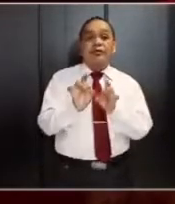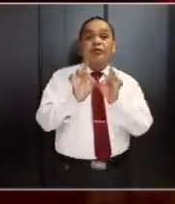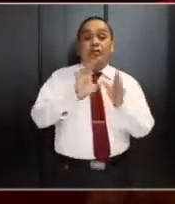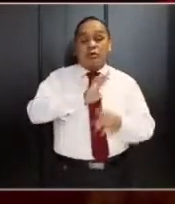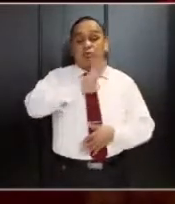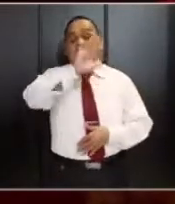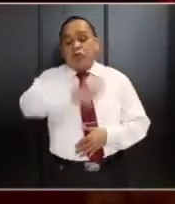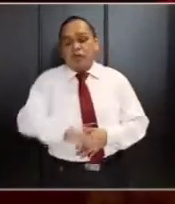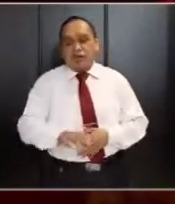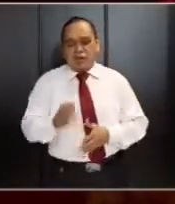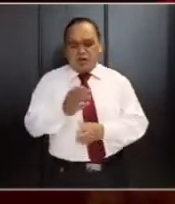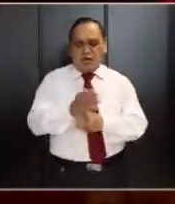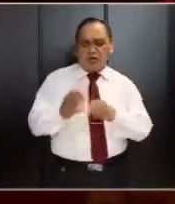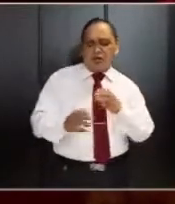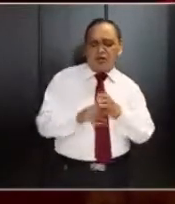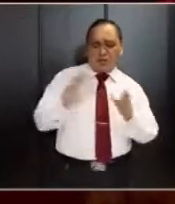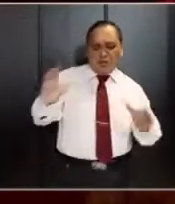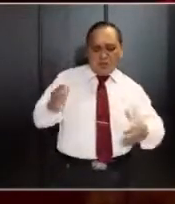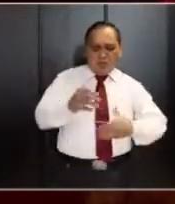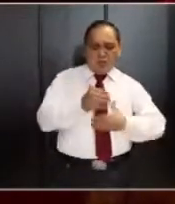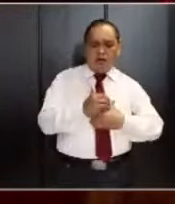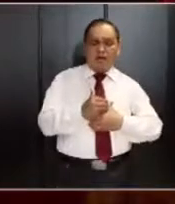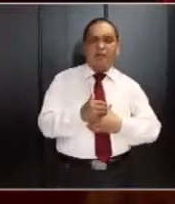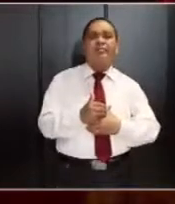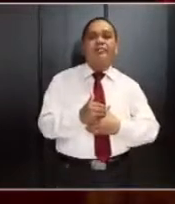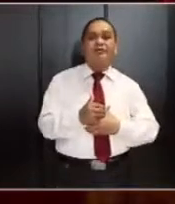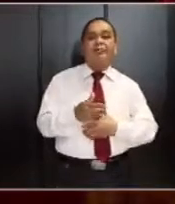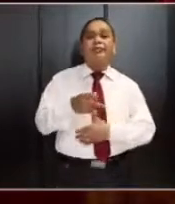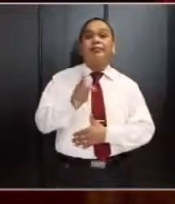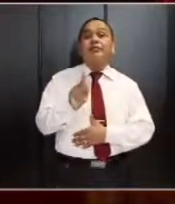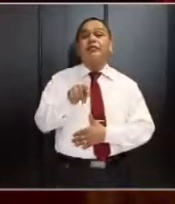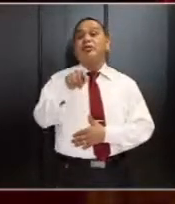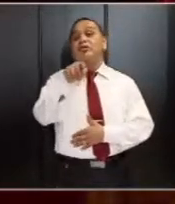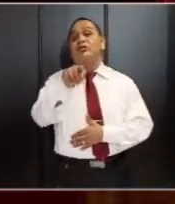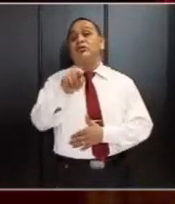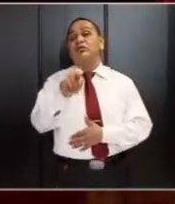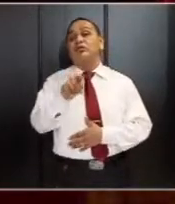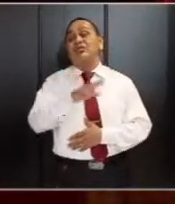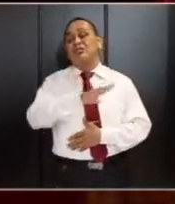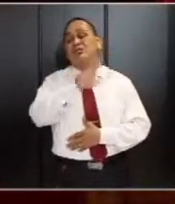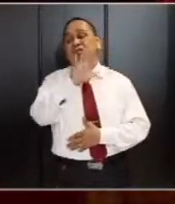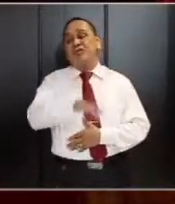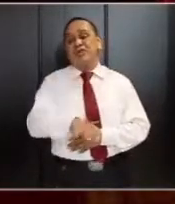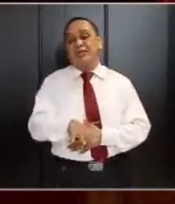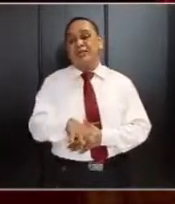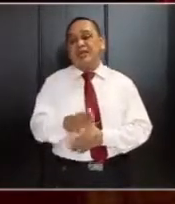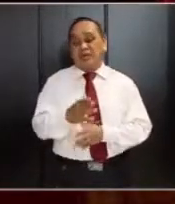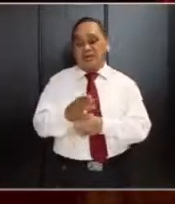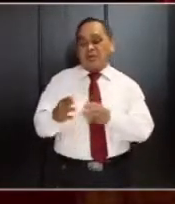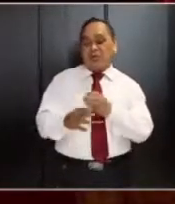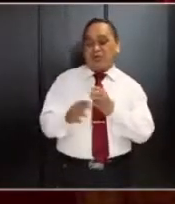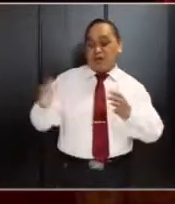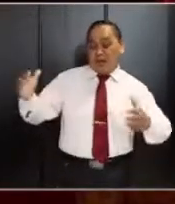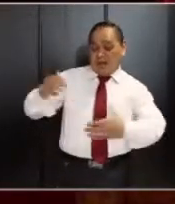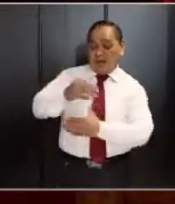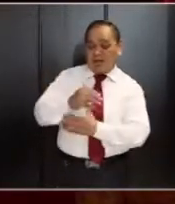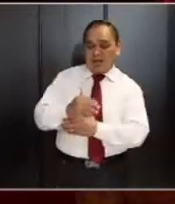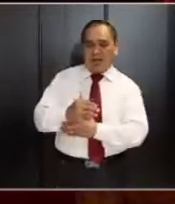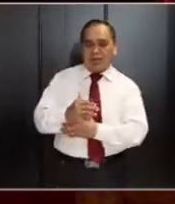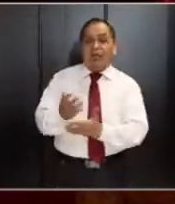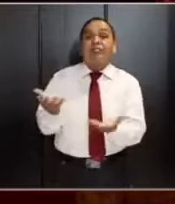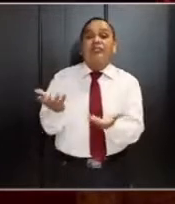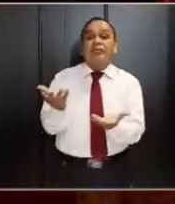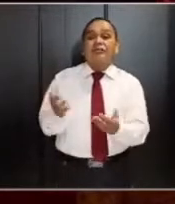mueras? A ver, ¿quién me dice que te gustaría llevarte cuando te mueras? Mi amor, tú mi vida,